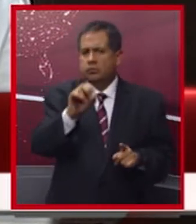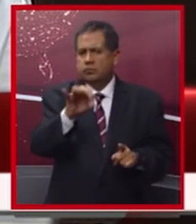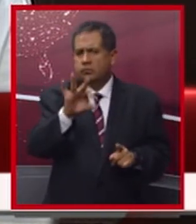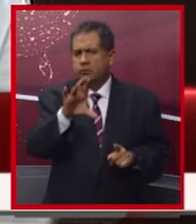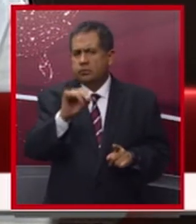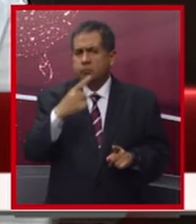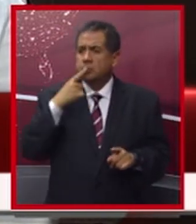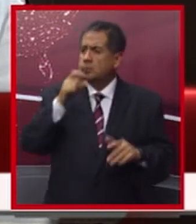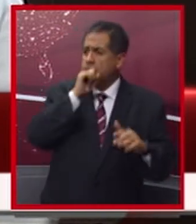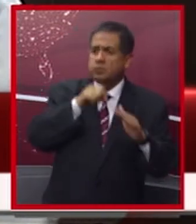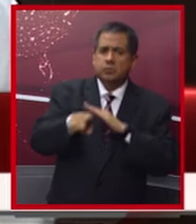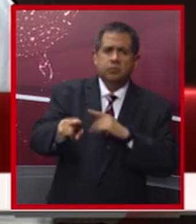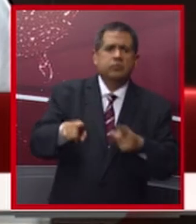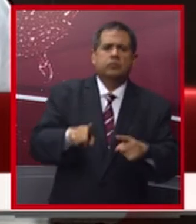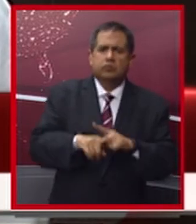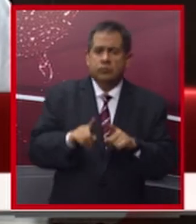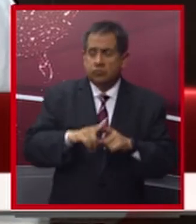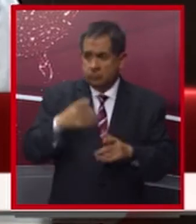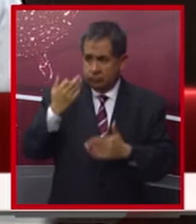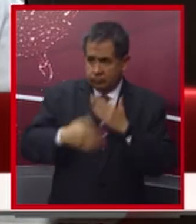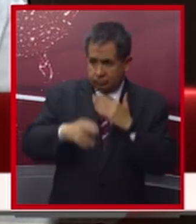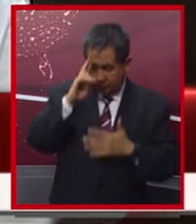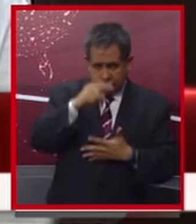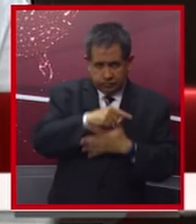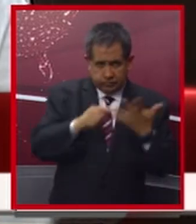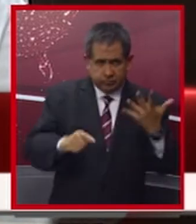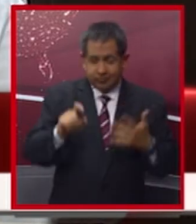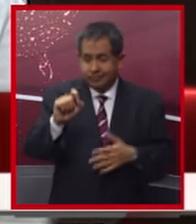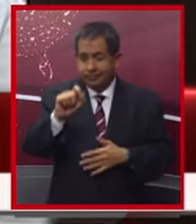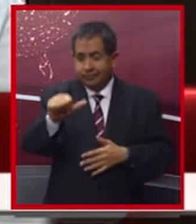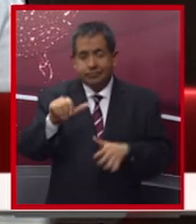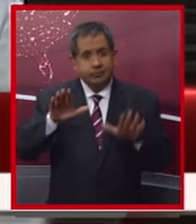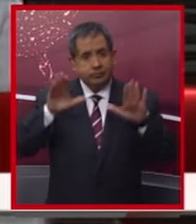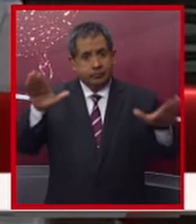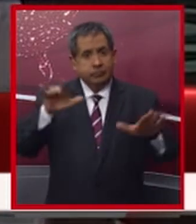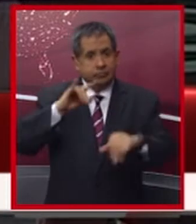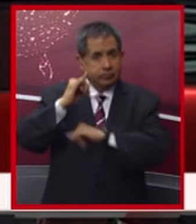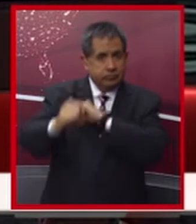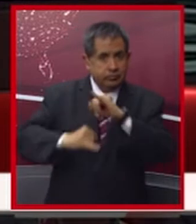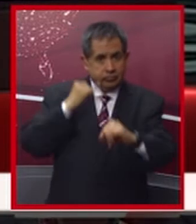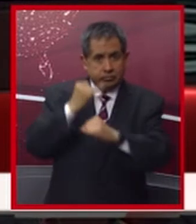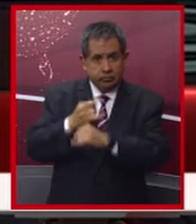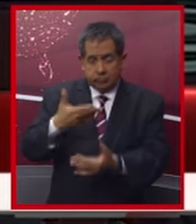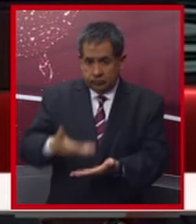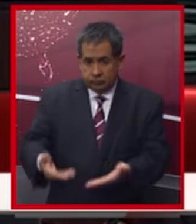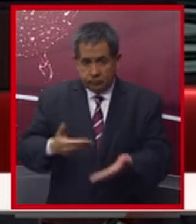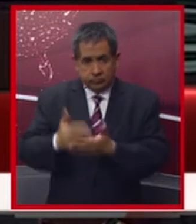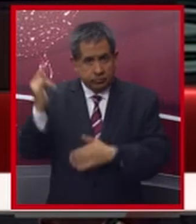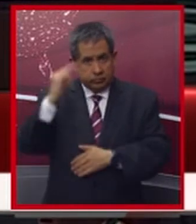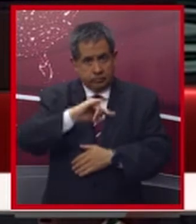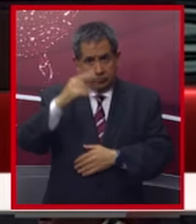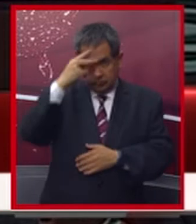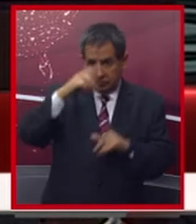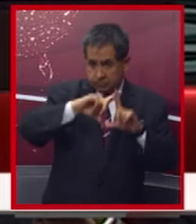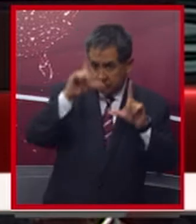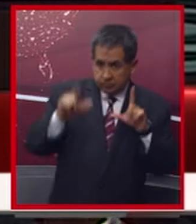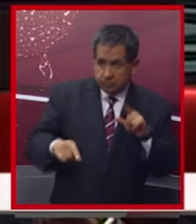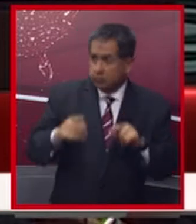caso de demora o violaciones a sus derechos por alguna de las 26 aerolíneas nacionales e internacionales que operan en los aeropuertos del